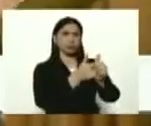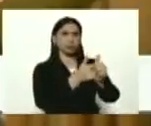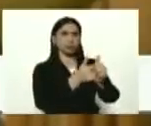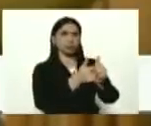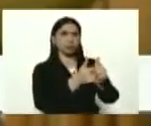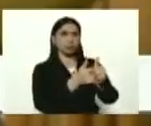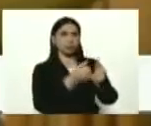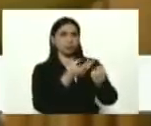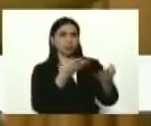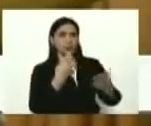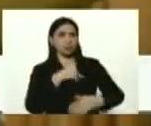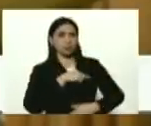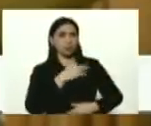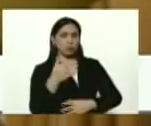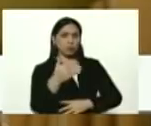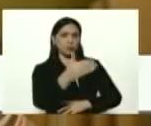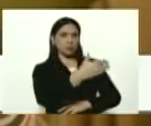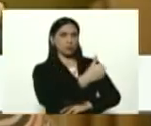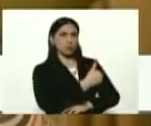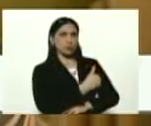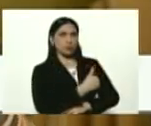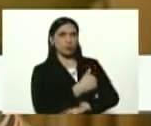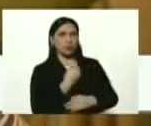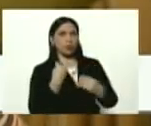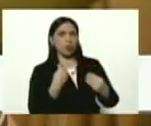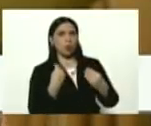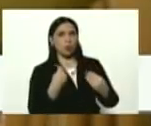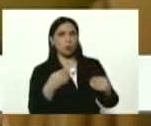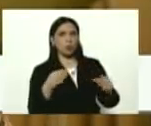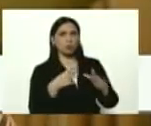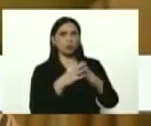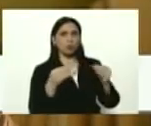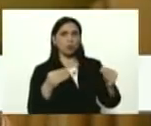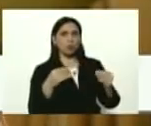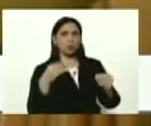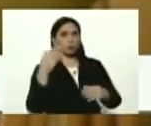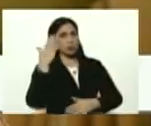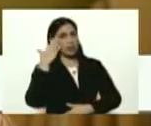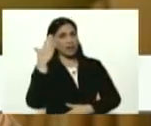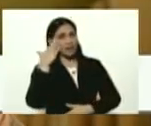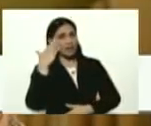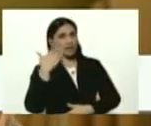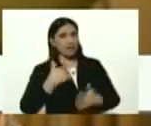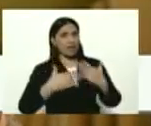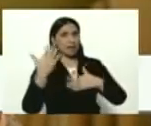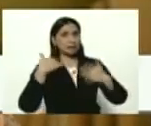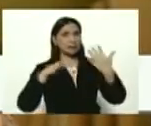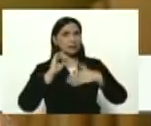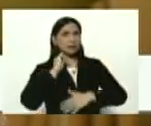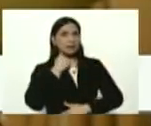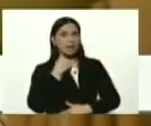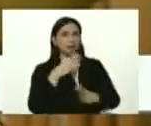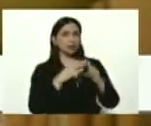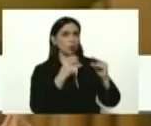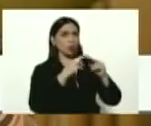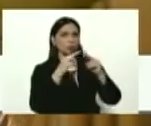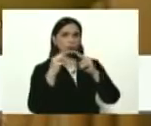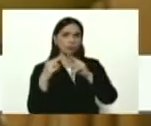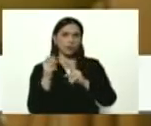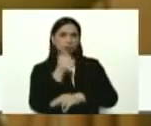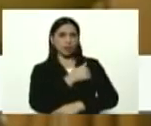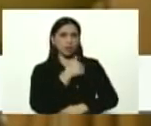bueno, ahí fuimos recogiendo como todos los saberes ancestrales, todos los conocimientos de cada una